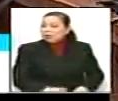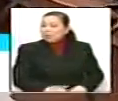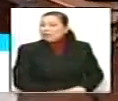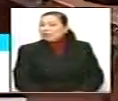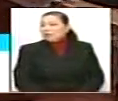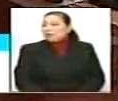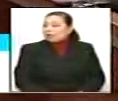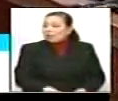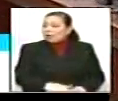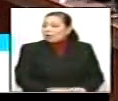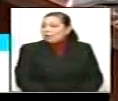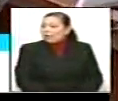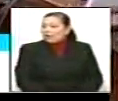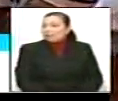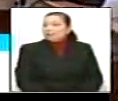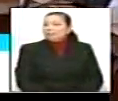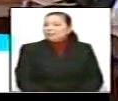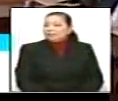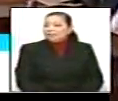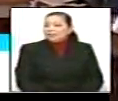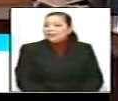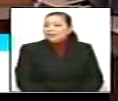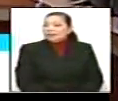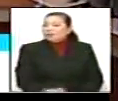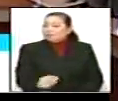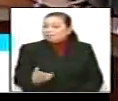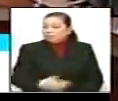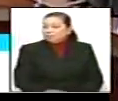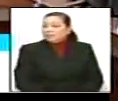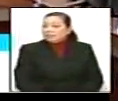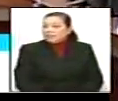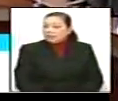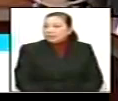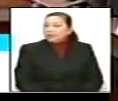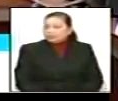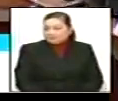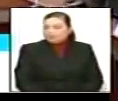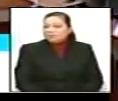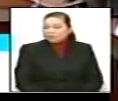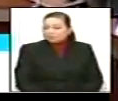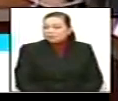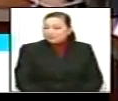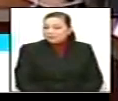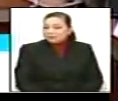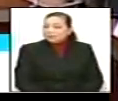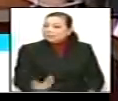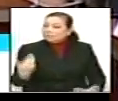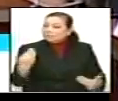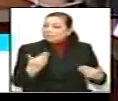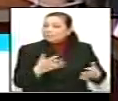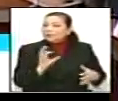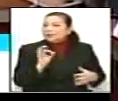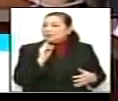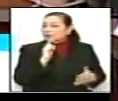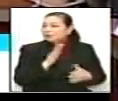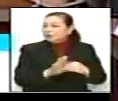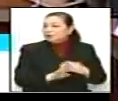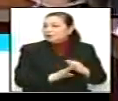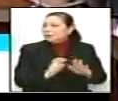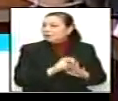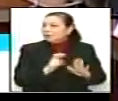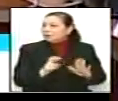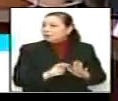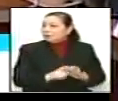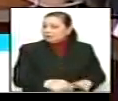los proyectos. ¿Dónde invierto yo si no tengo la capacidad? Me pide una interrupción de invertir si no hay saneados